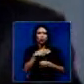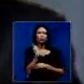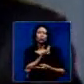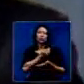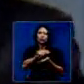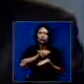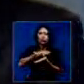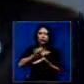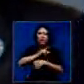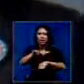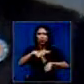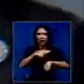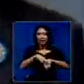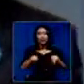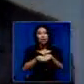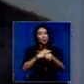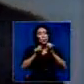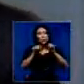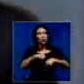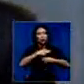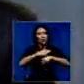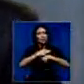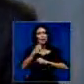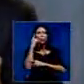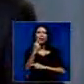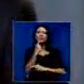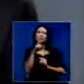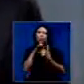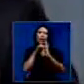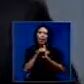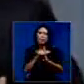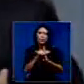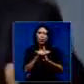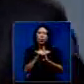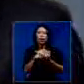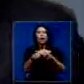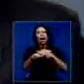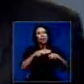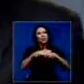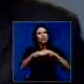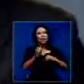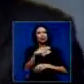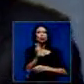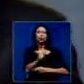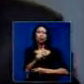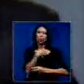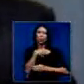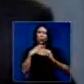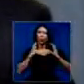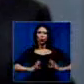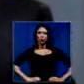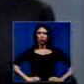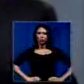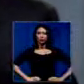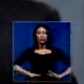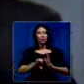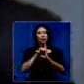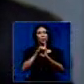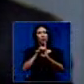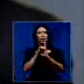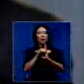recursos naturales, y también podemos hacerlo, para hacer un ejemplo, administrando nuestro propio cuerpo. Por